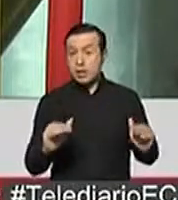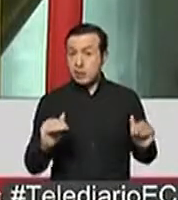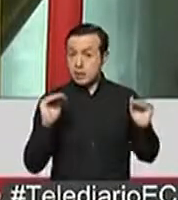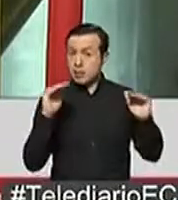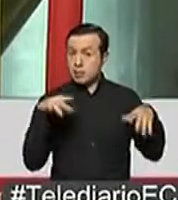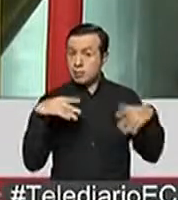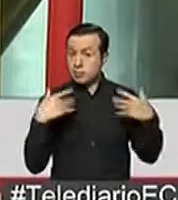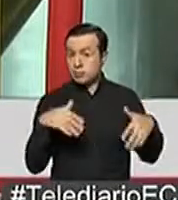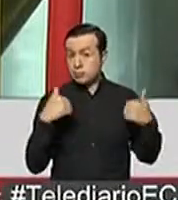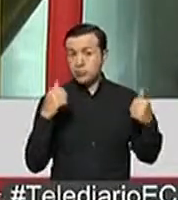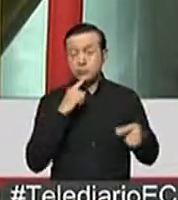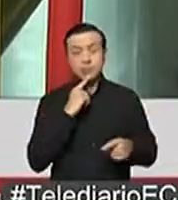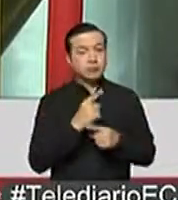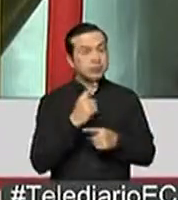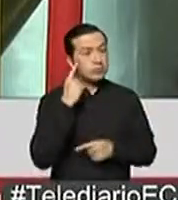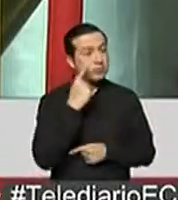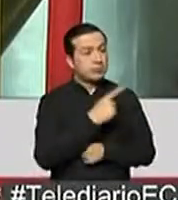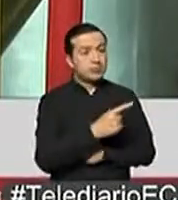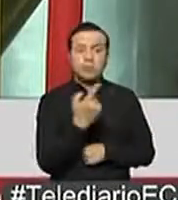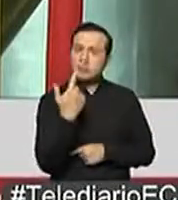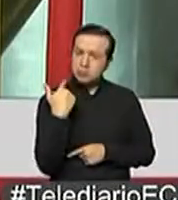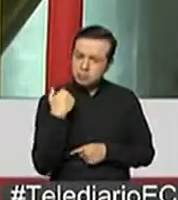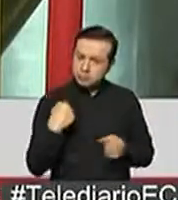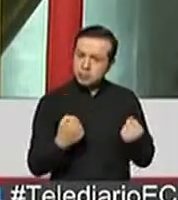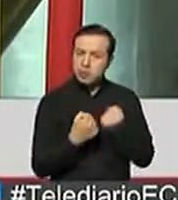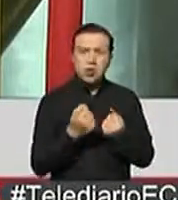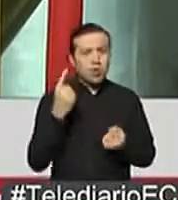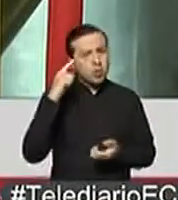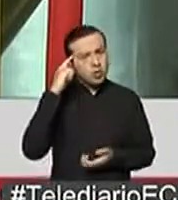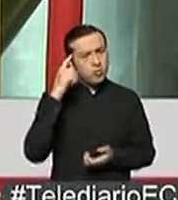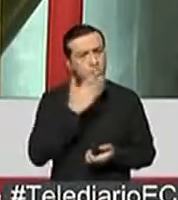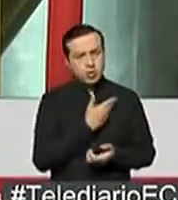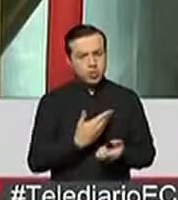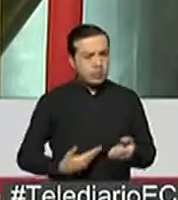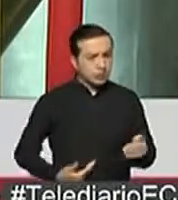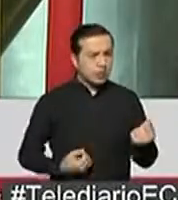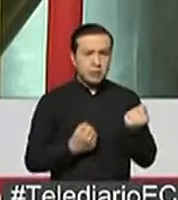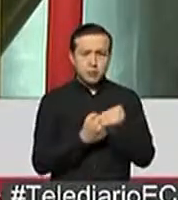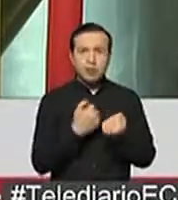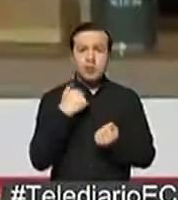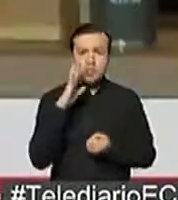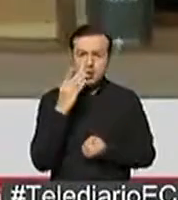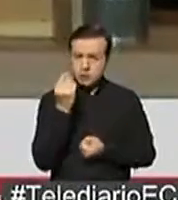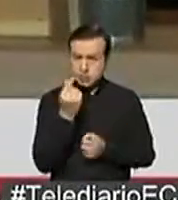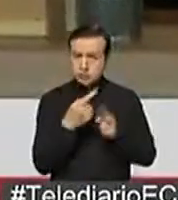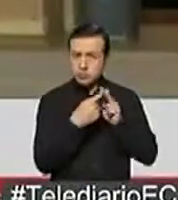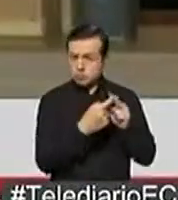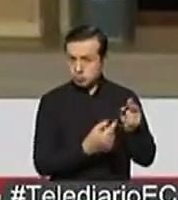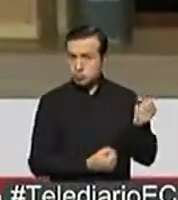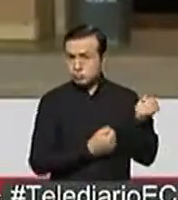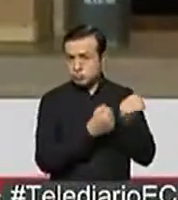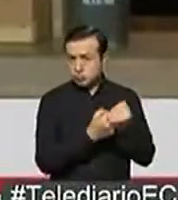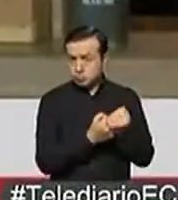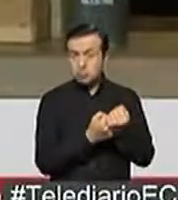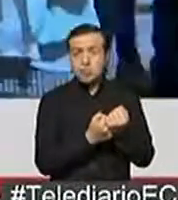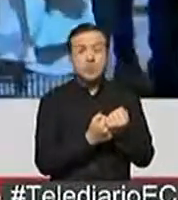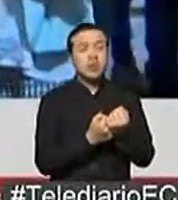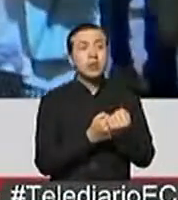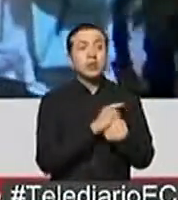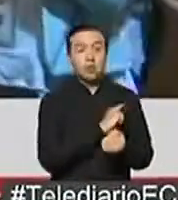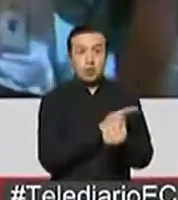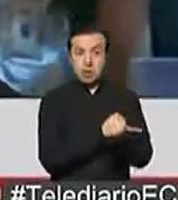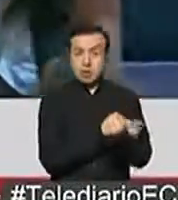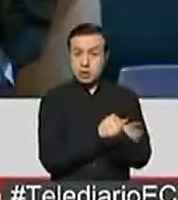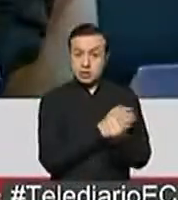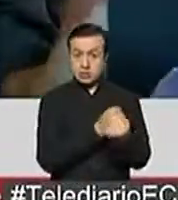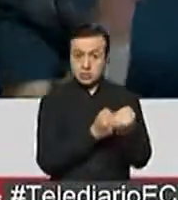calidad. Para ello, sobra decirlo, cuentan con todo el apoyo del gobierno, además de recursos financieros. Y para que este sector se fortalezca, el